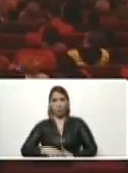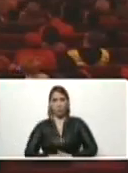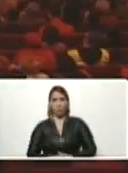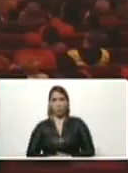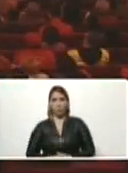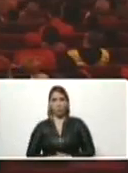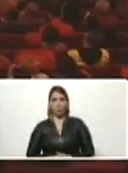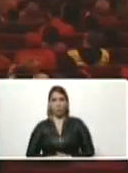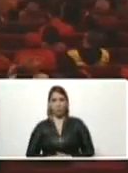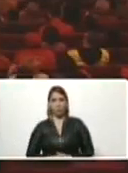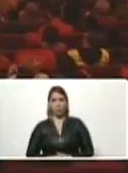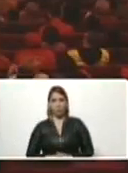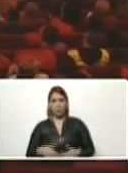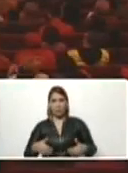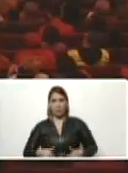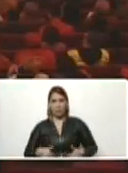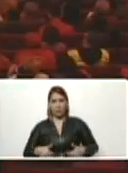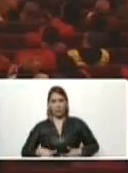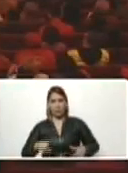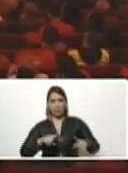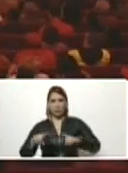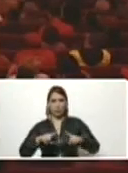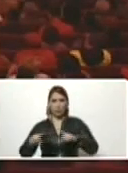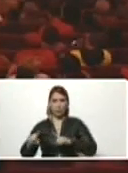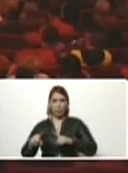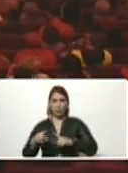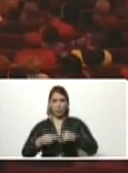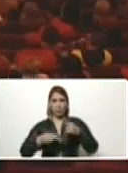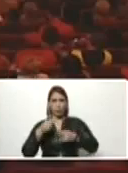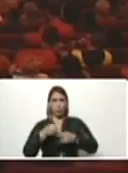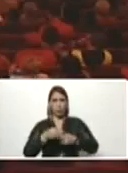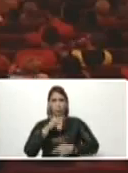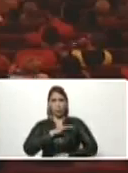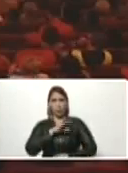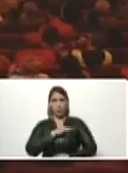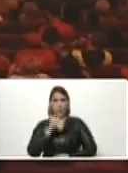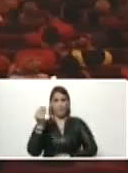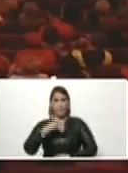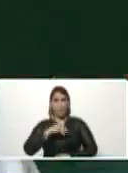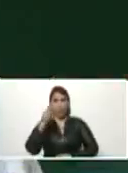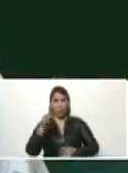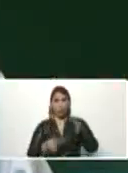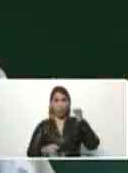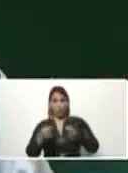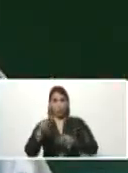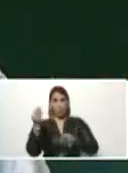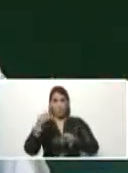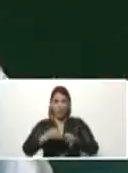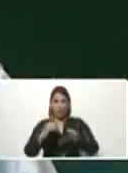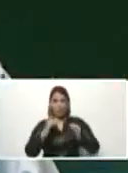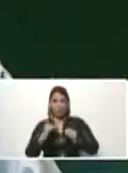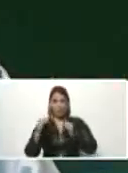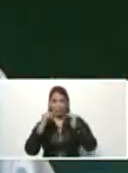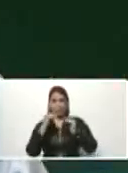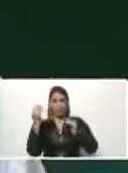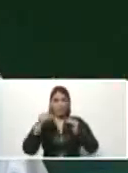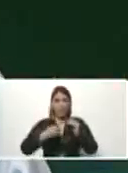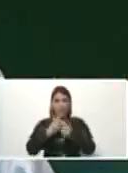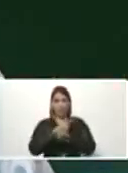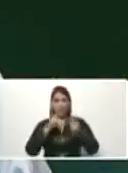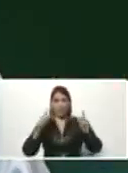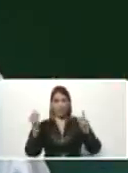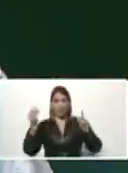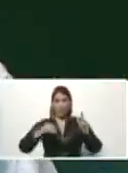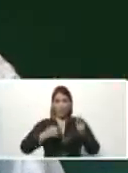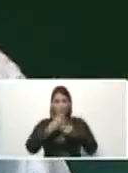sumar esfuerzos para construir sociedades más justas, más equitativas, más libres y